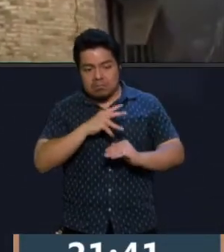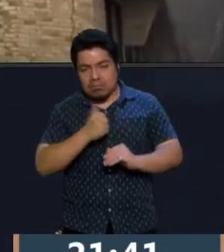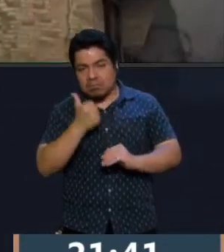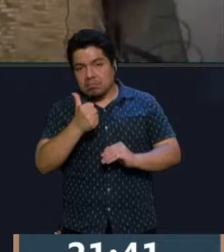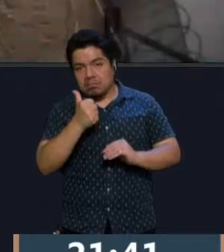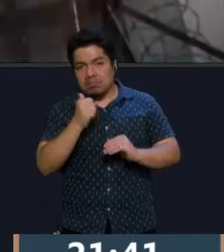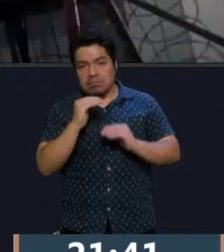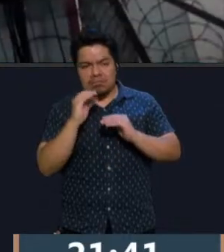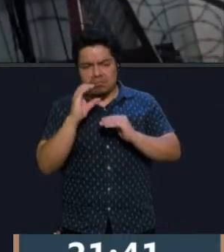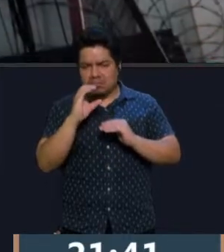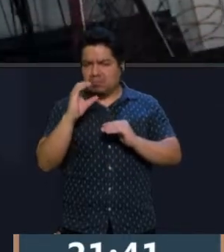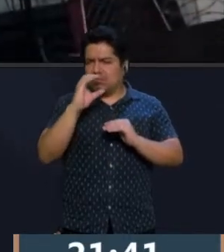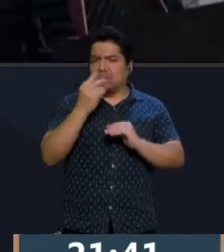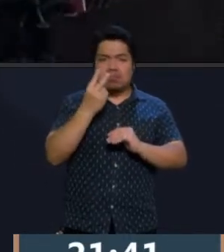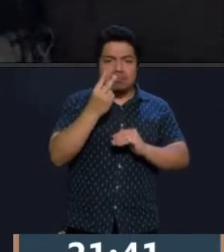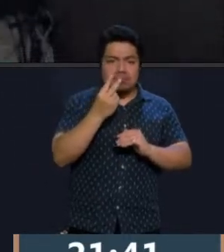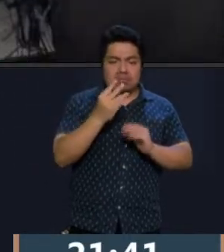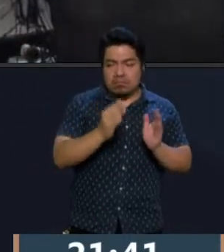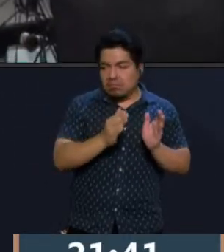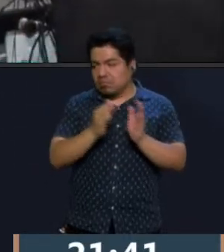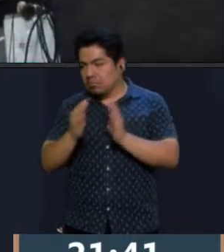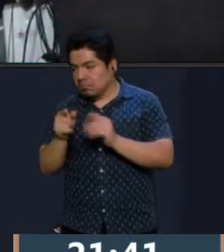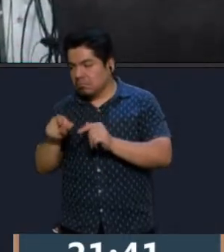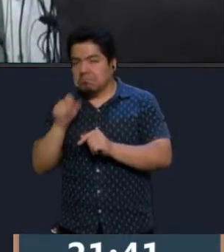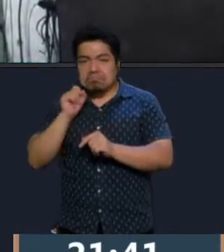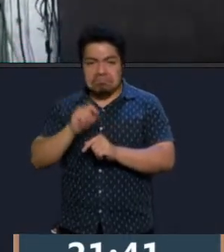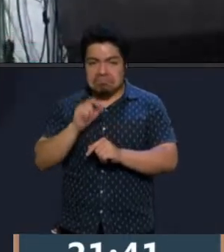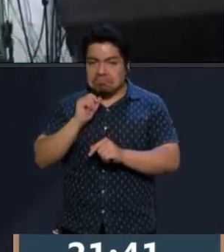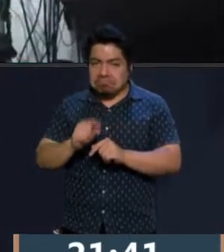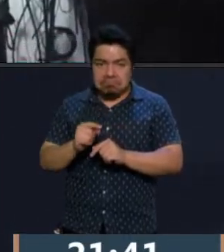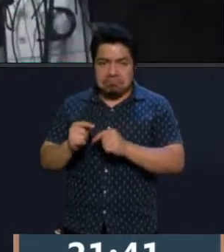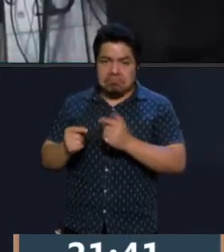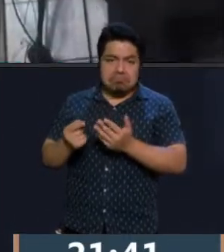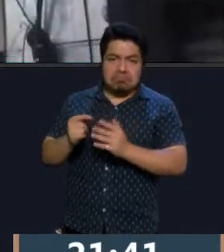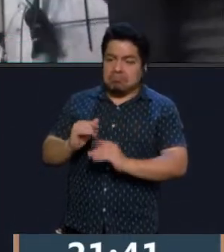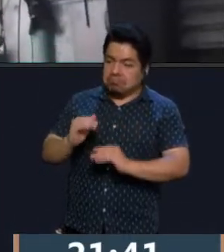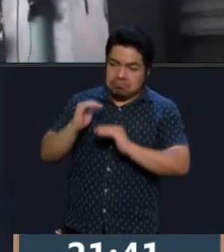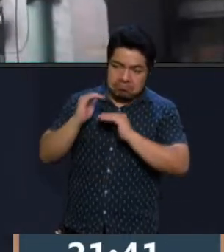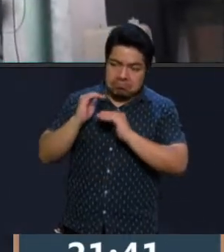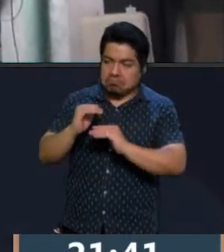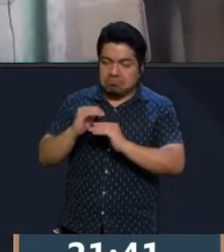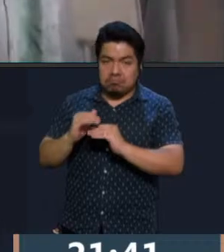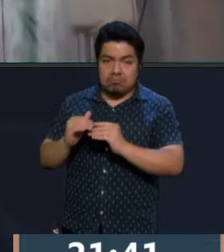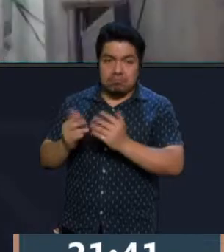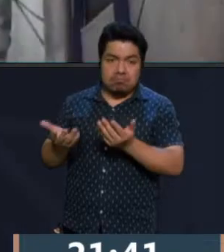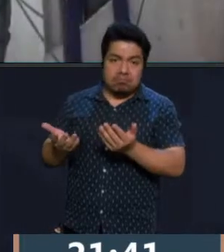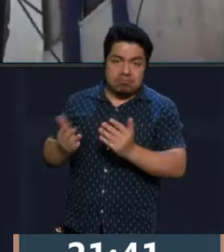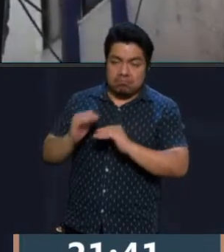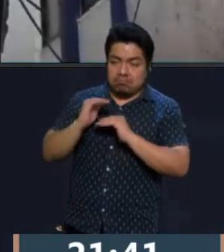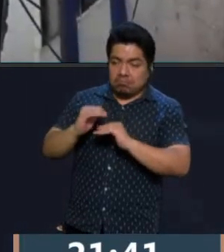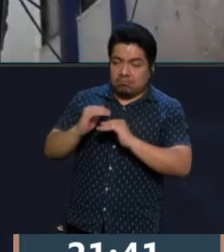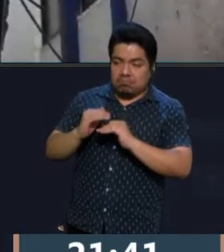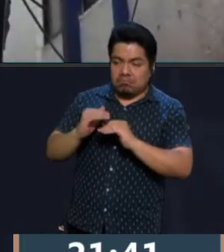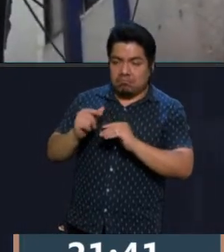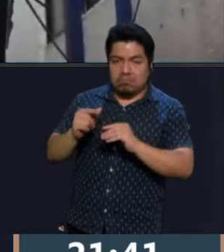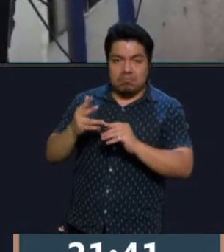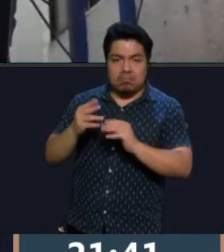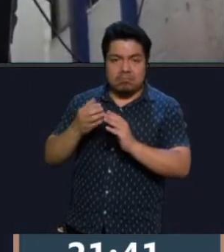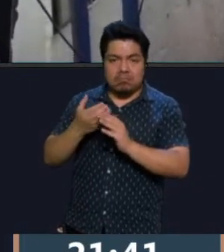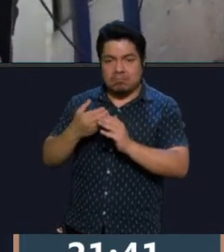2 pisos excedentes. En otro inmueble, lo mismo, teniendo una posibilidad de uso del suelo